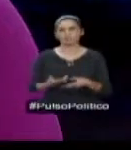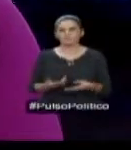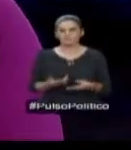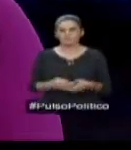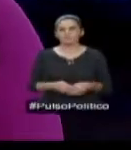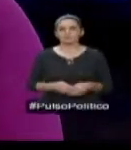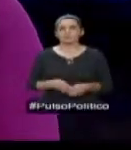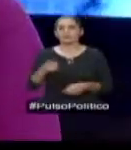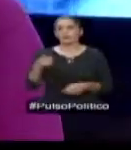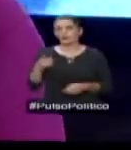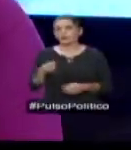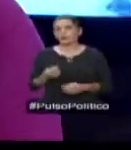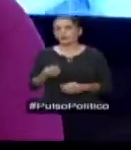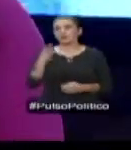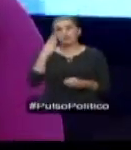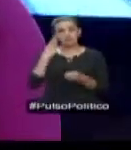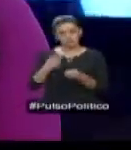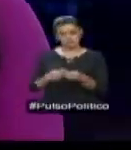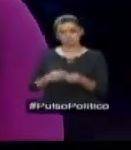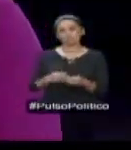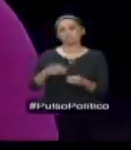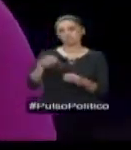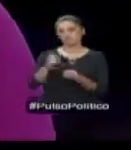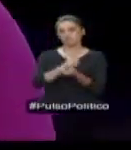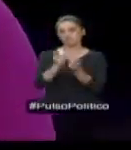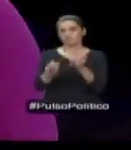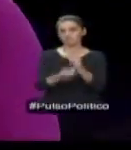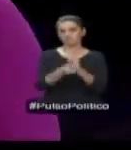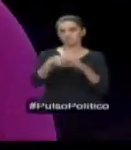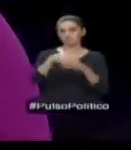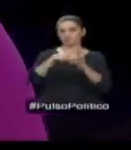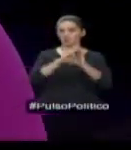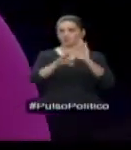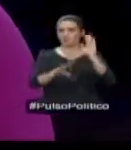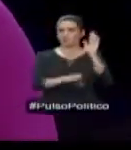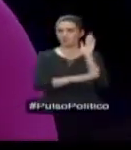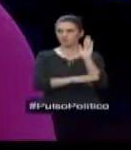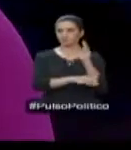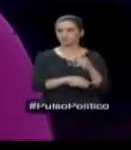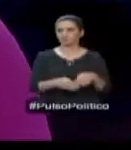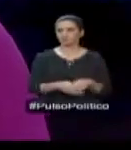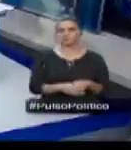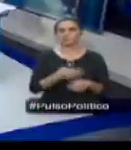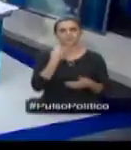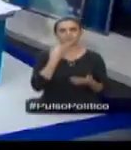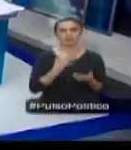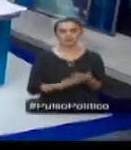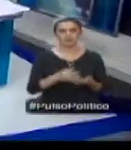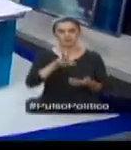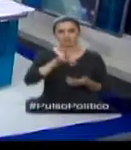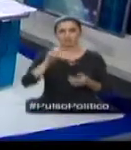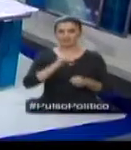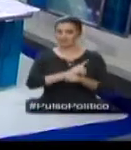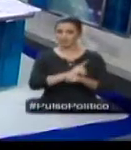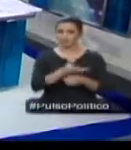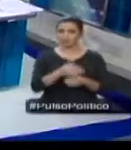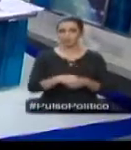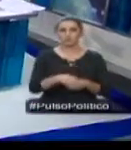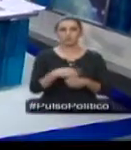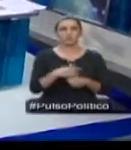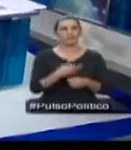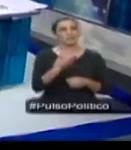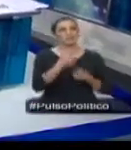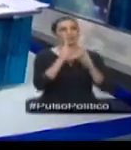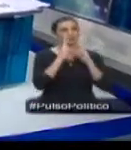interna ese es el espíritu de poder realizar esta enmienda al artículo 158 de la constitución de la república gracias 30 segundos son los resultados